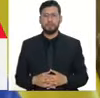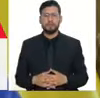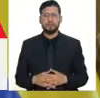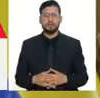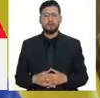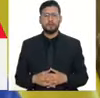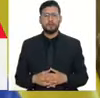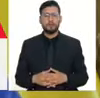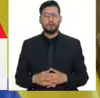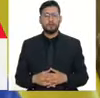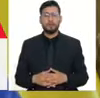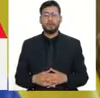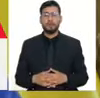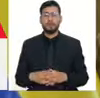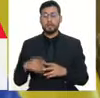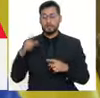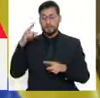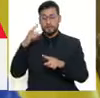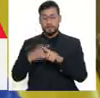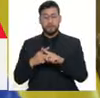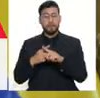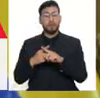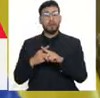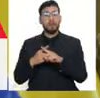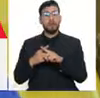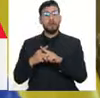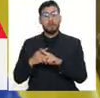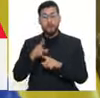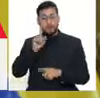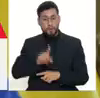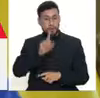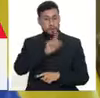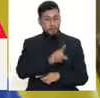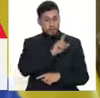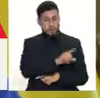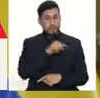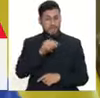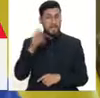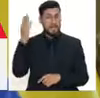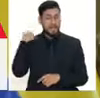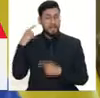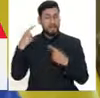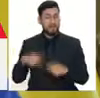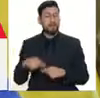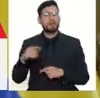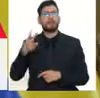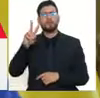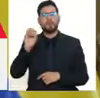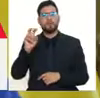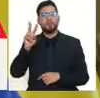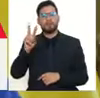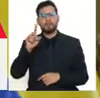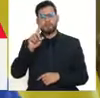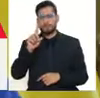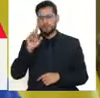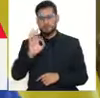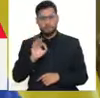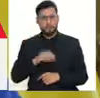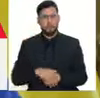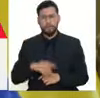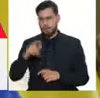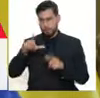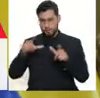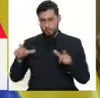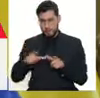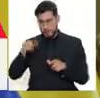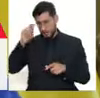La 13ª edición de este mecanismo se llevó a cabo en el año 2019, en